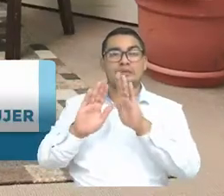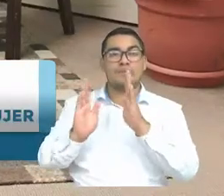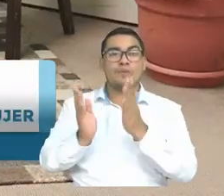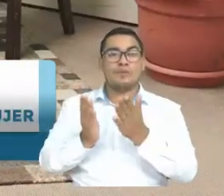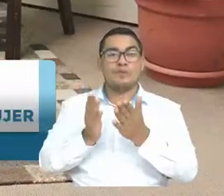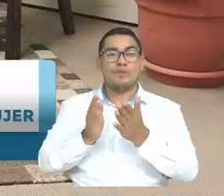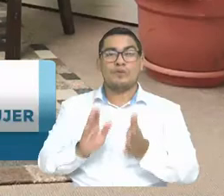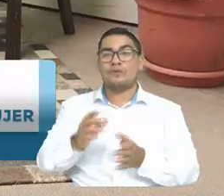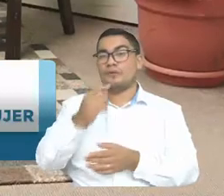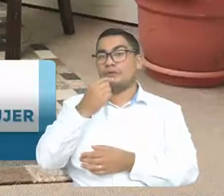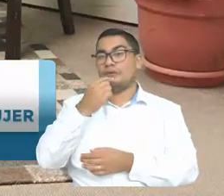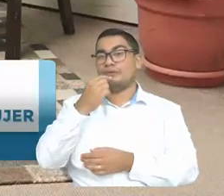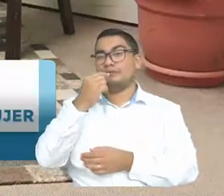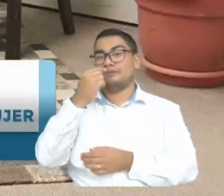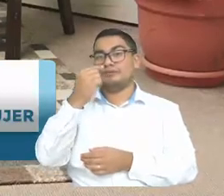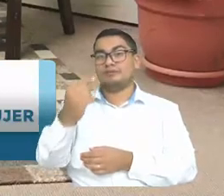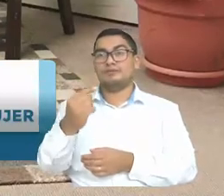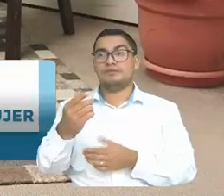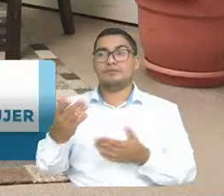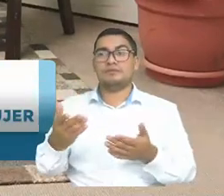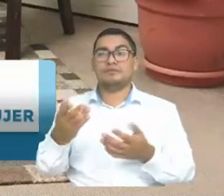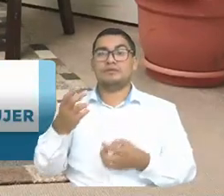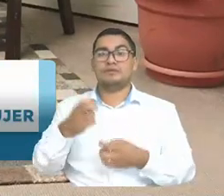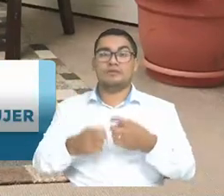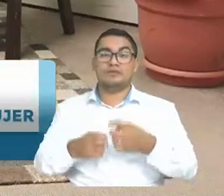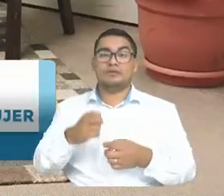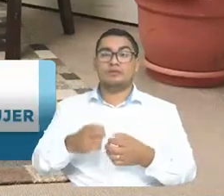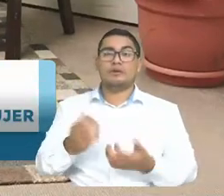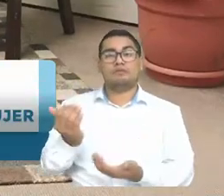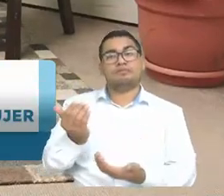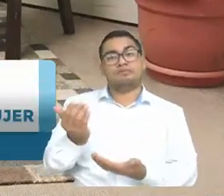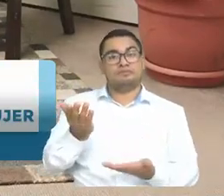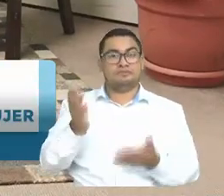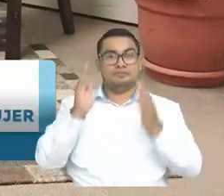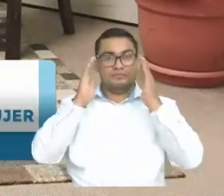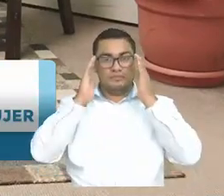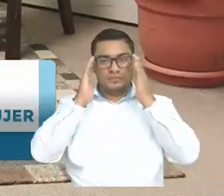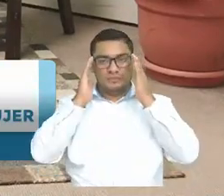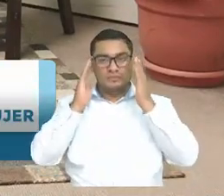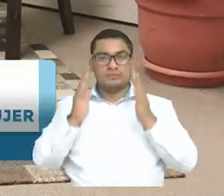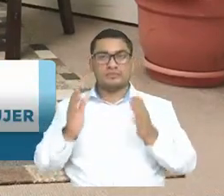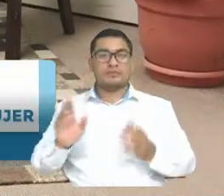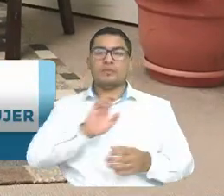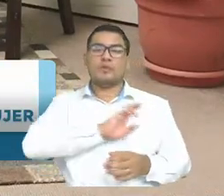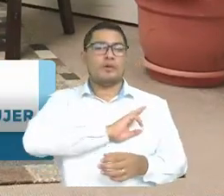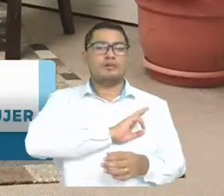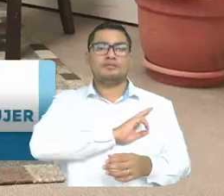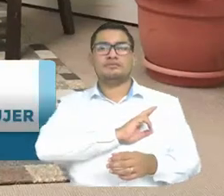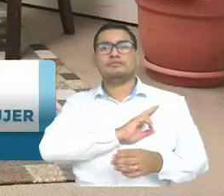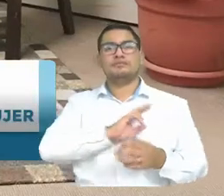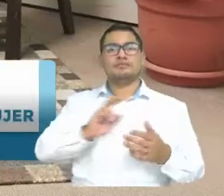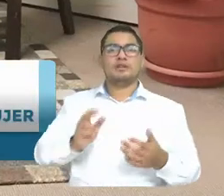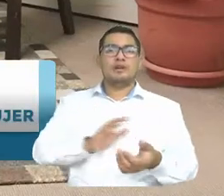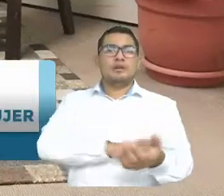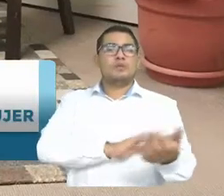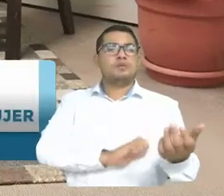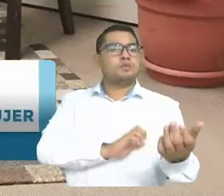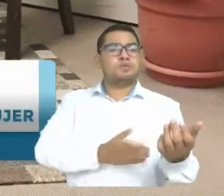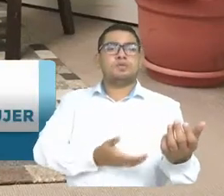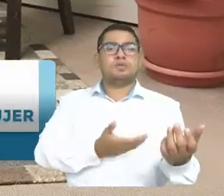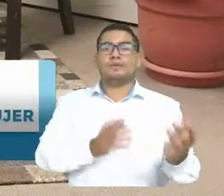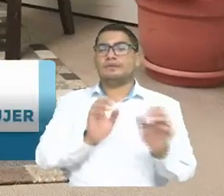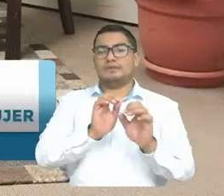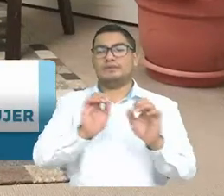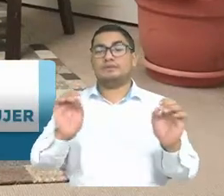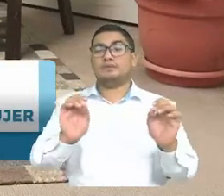130-90, perdón, como una hipertensión arterial gestacional. Si no presenta hipertensión en ese transcurso de las 20 semanas en adelante, la